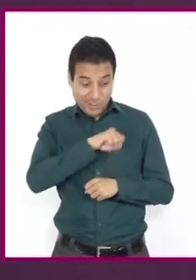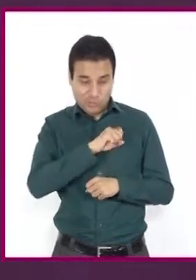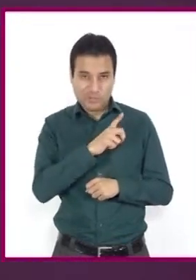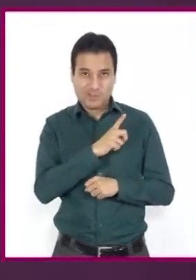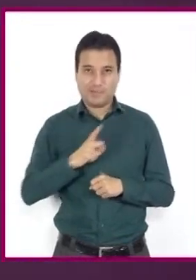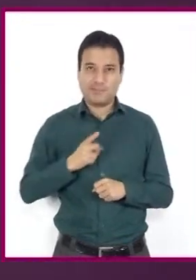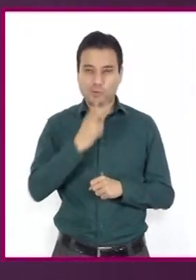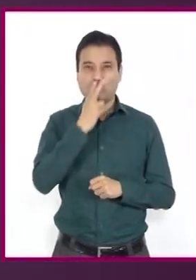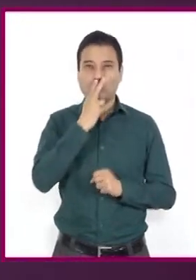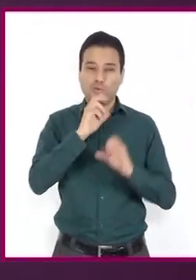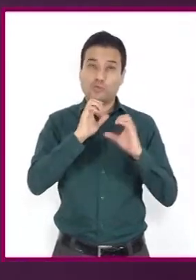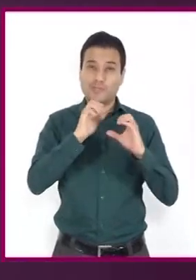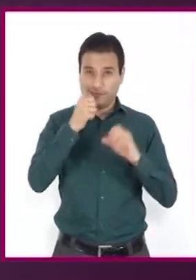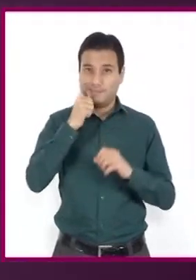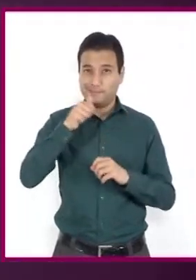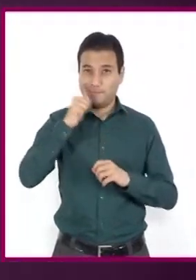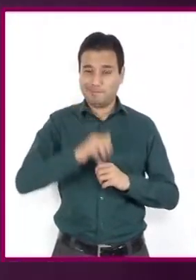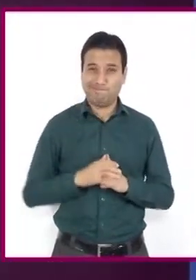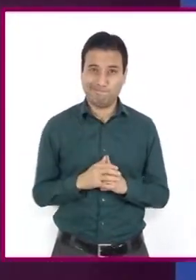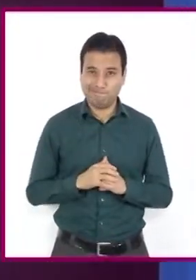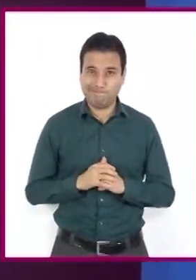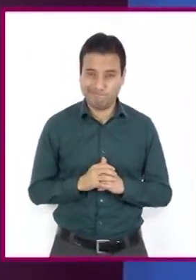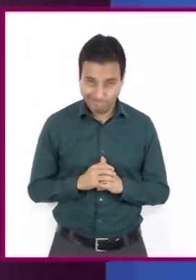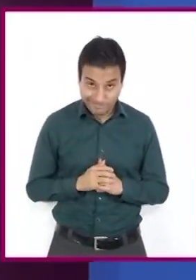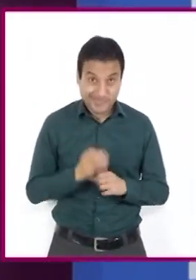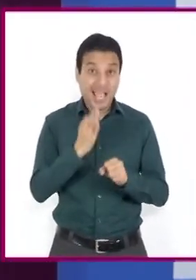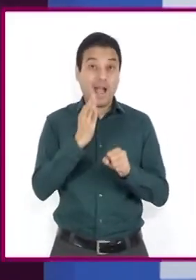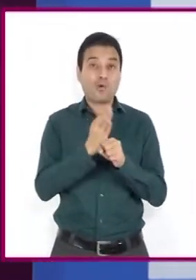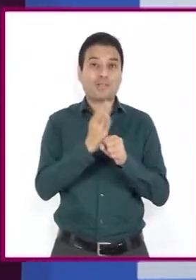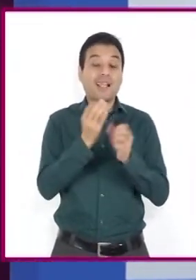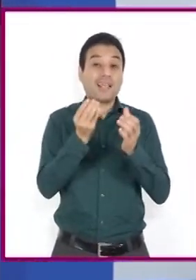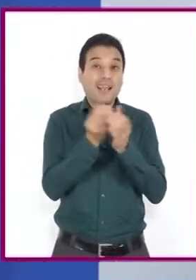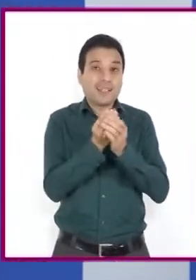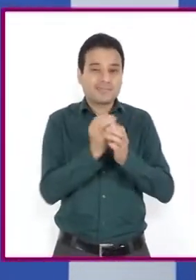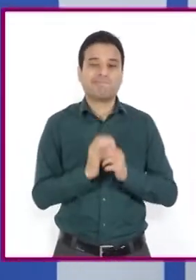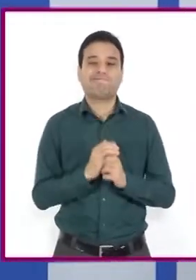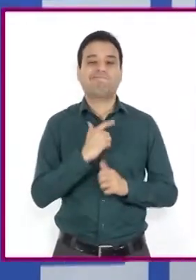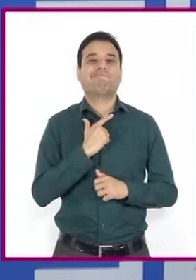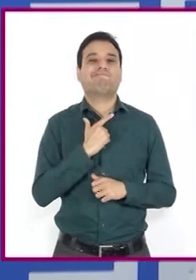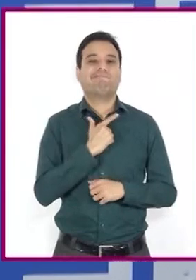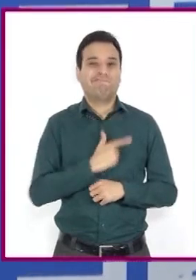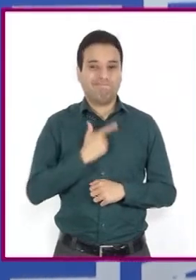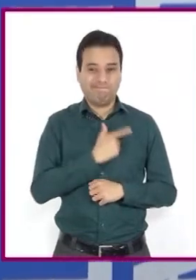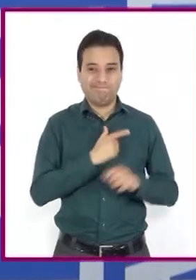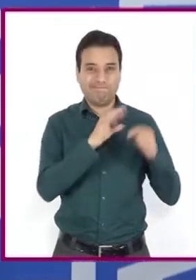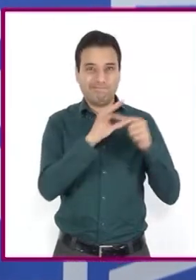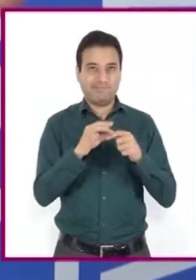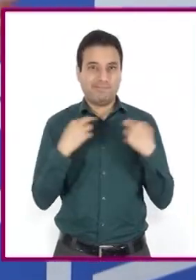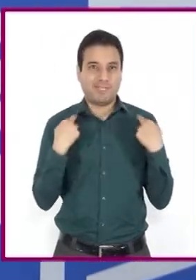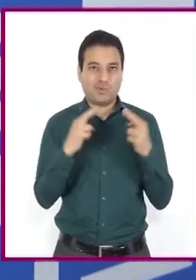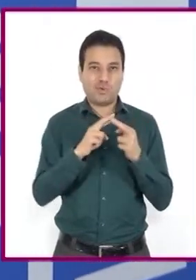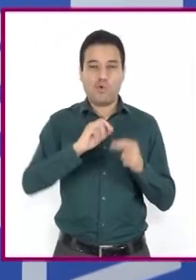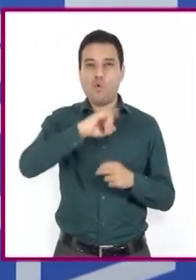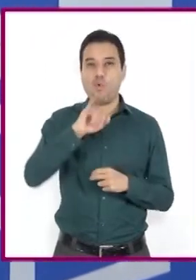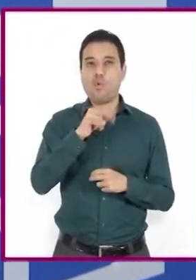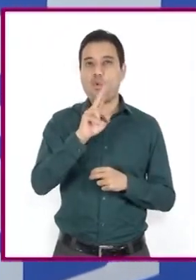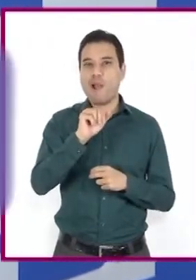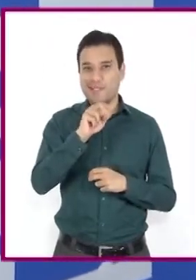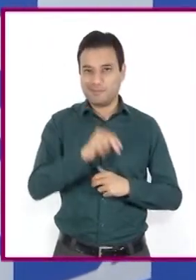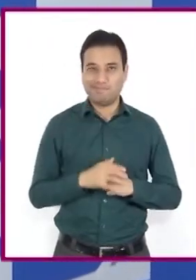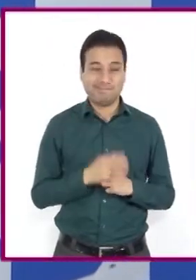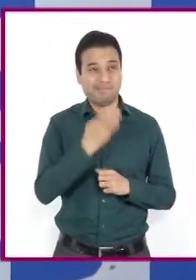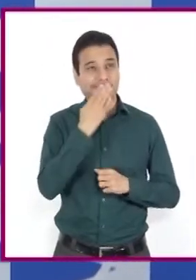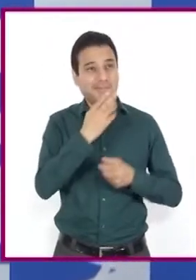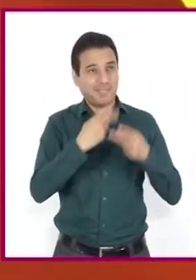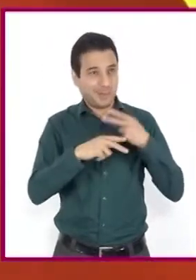construimos entre todos. Y para esta sesión tengo el gusto de presentarles al profesor Juan Antonio Campos Jurado.